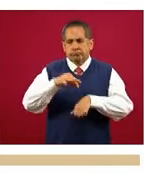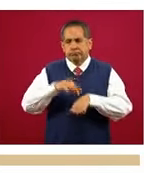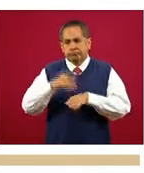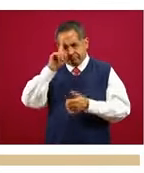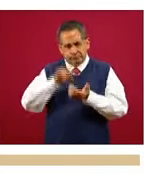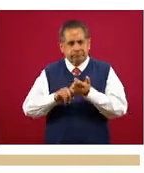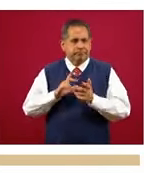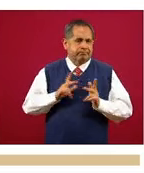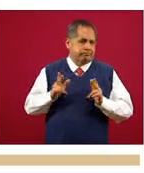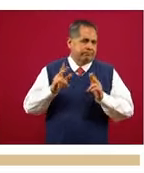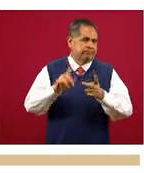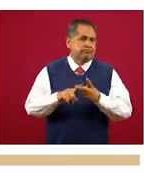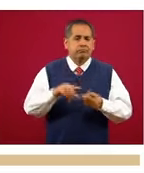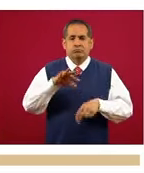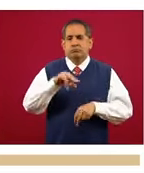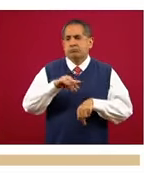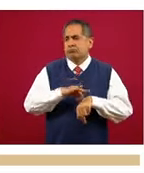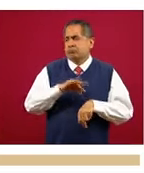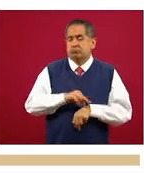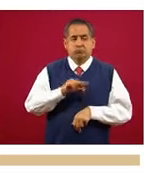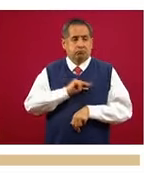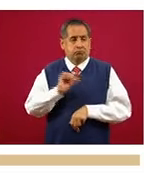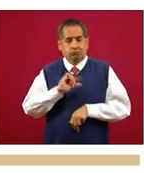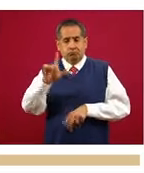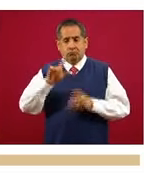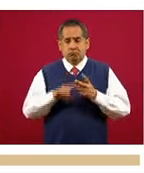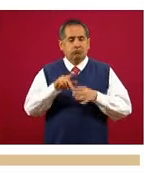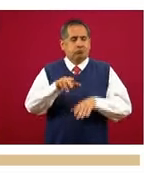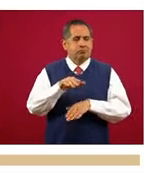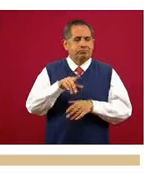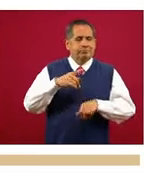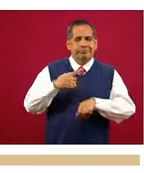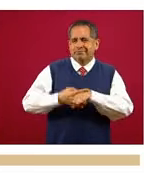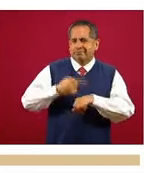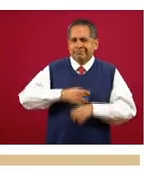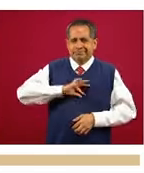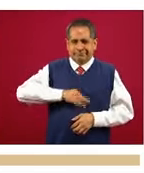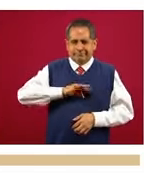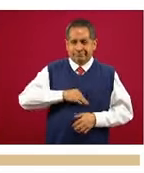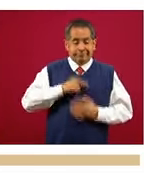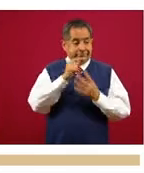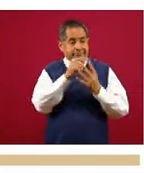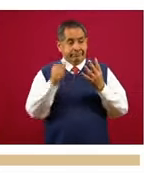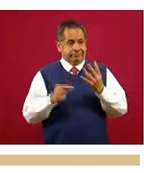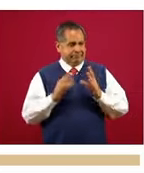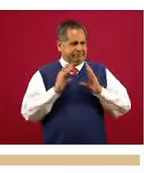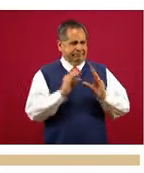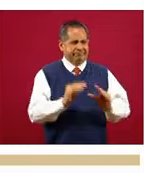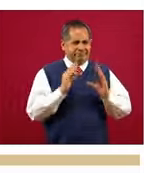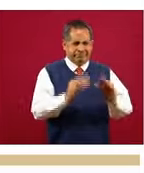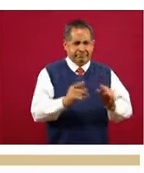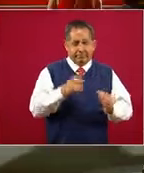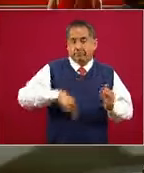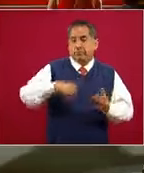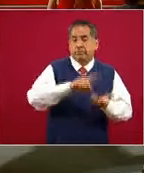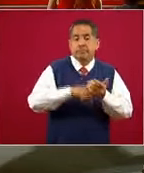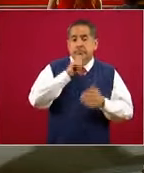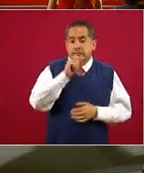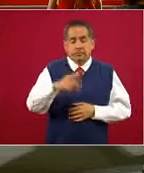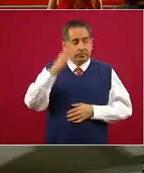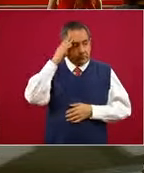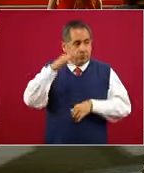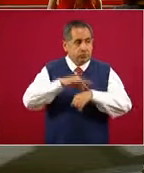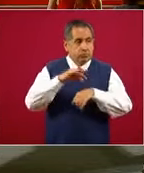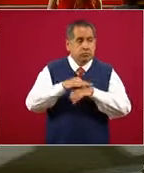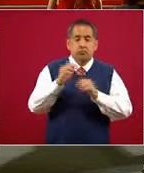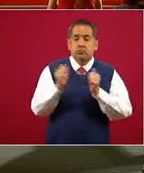hepatólogas, médicos especialistas en enfermedades infecciosas, pero también líderes en salud mental